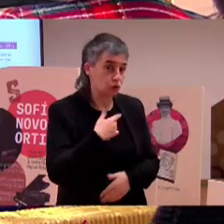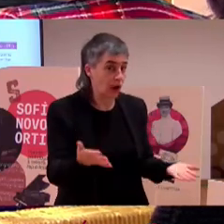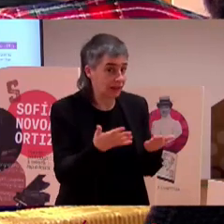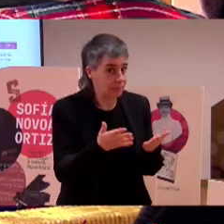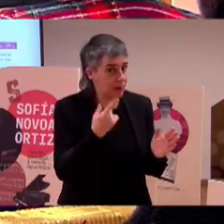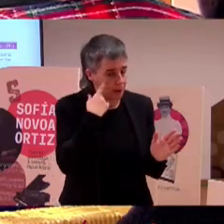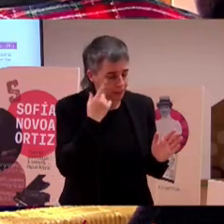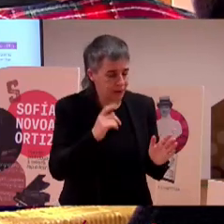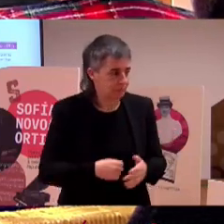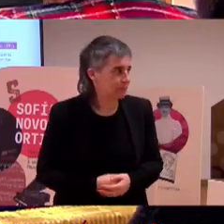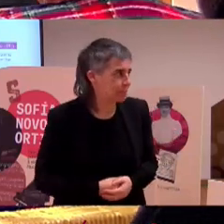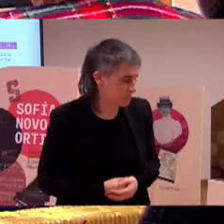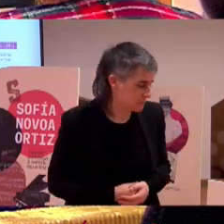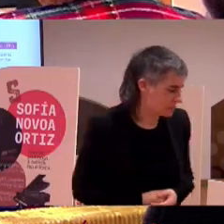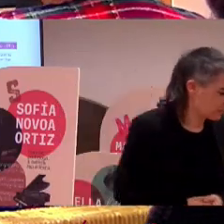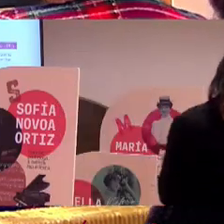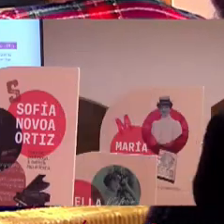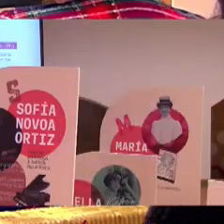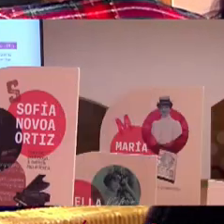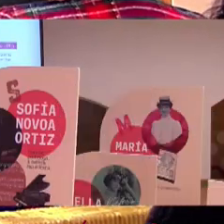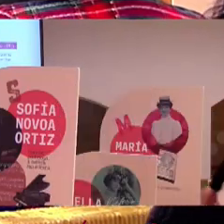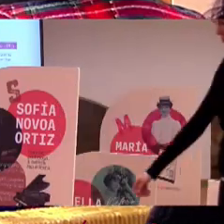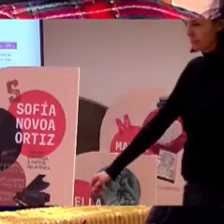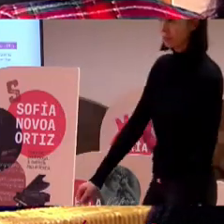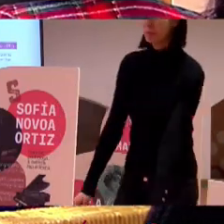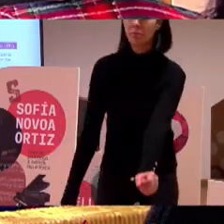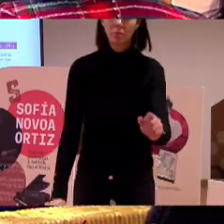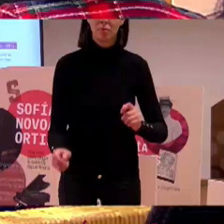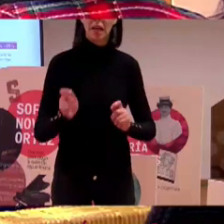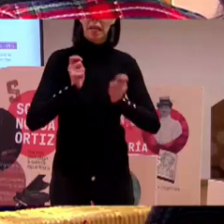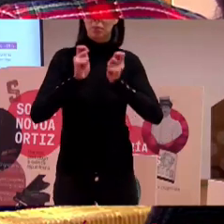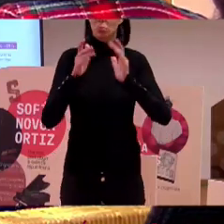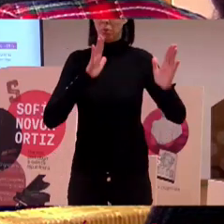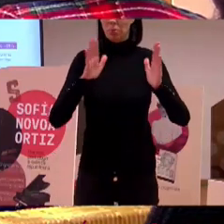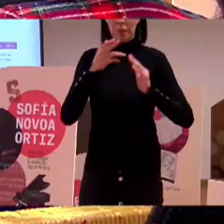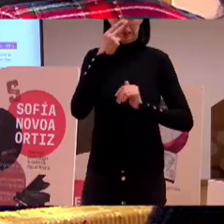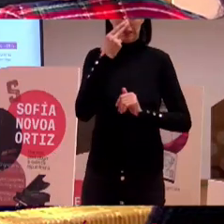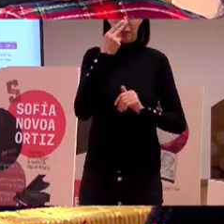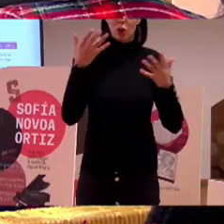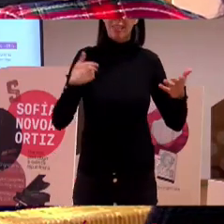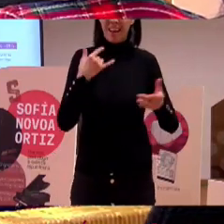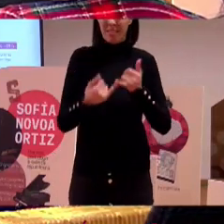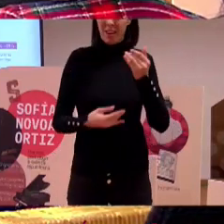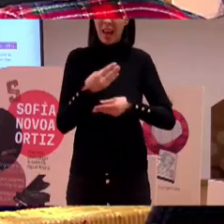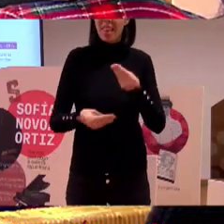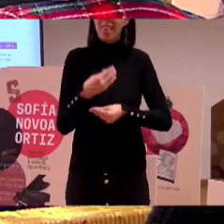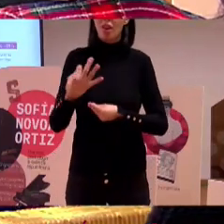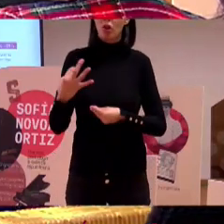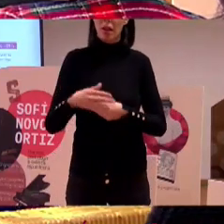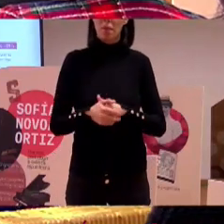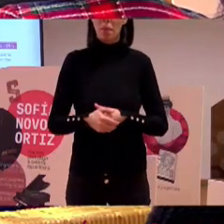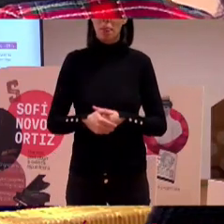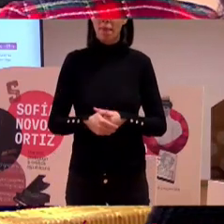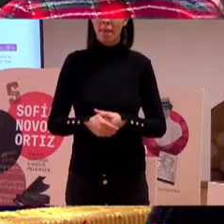arrancar. La entrevistó a pero ella. Tiene unos vídeos muy interesantes. Y lo que le hicieron